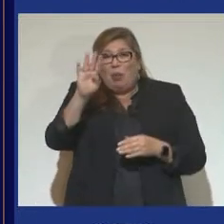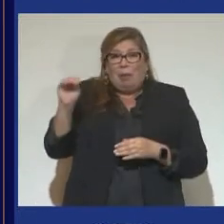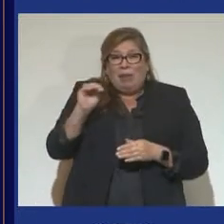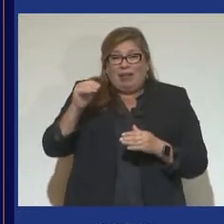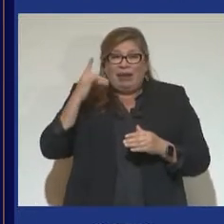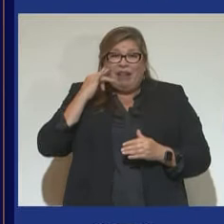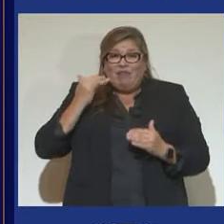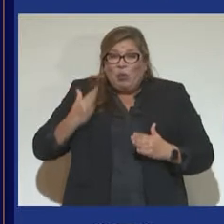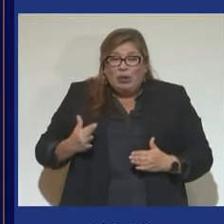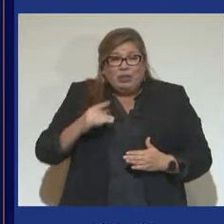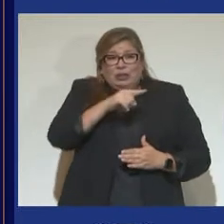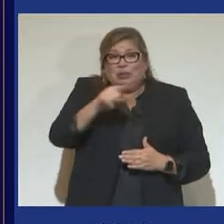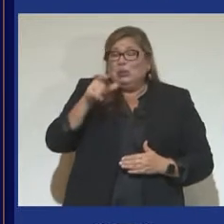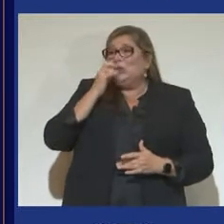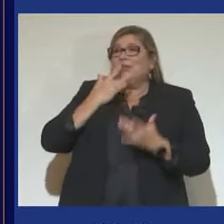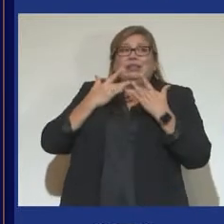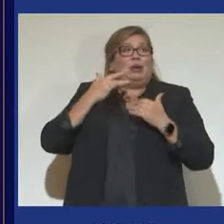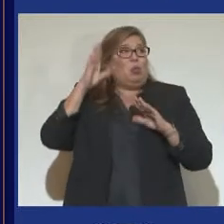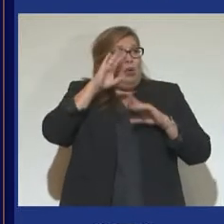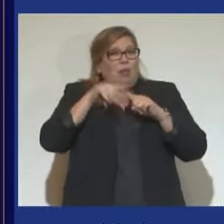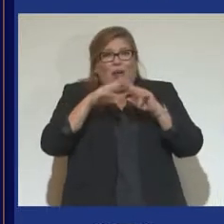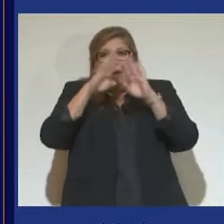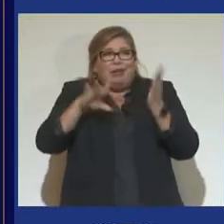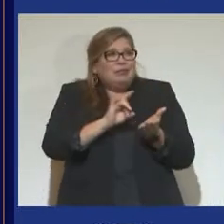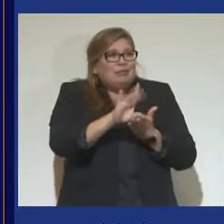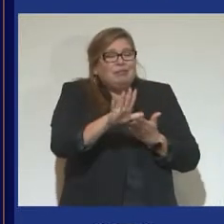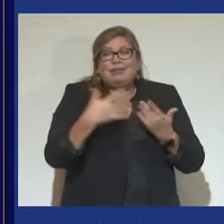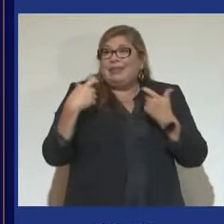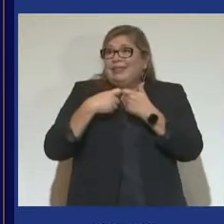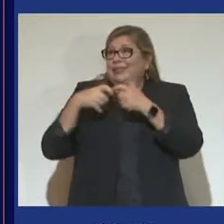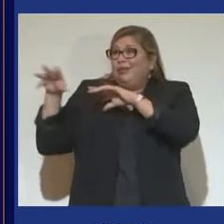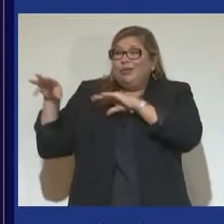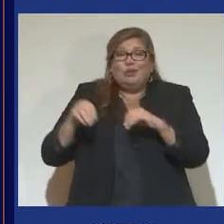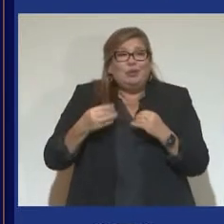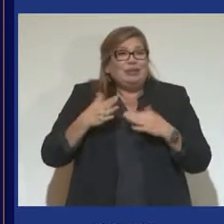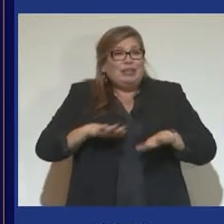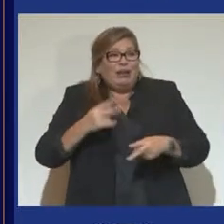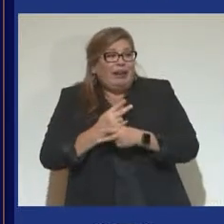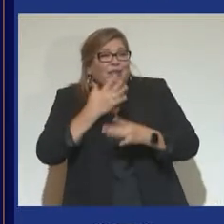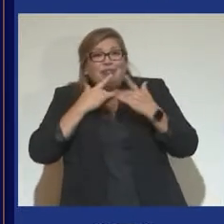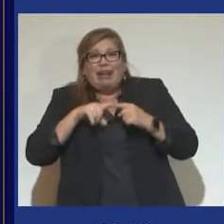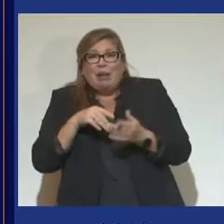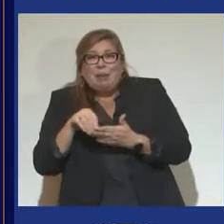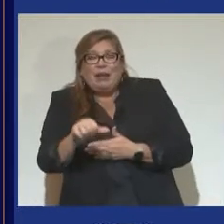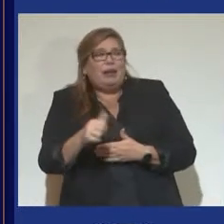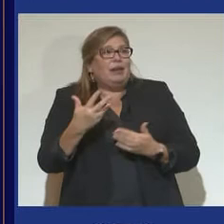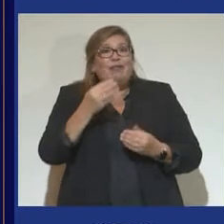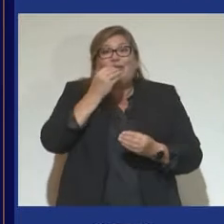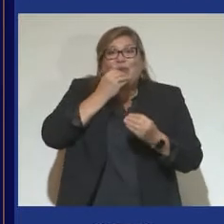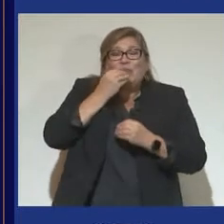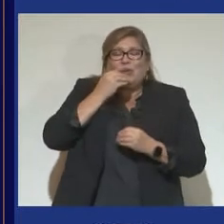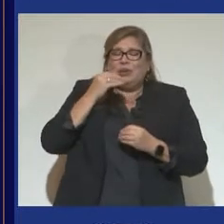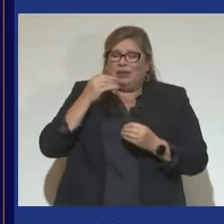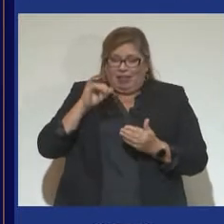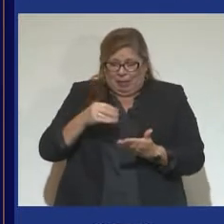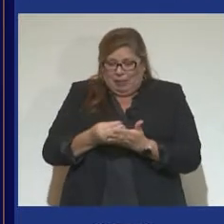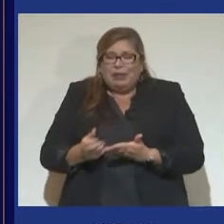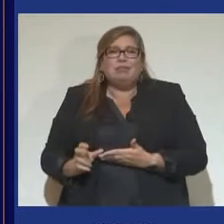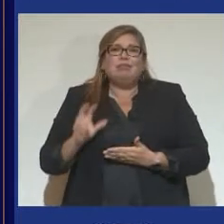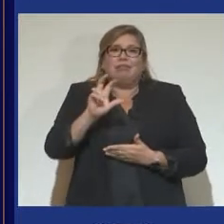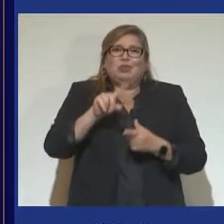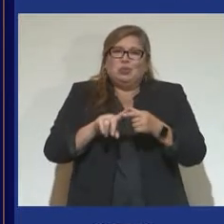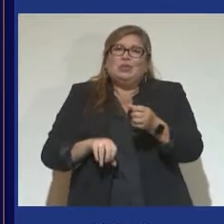lo metamos en los bolsillos de la gente para que puedan pagar su utilidad sus alquiler sus sus